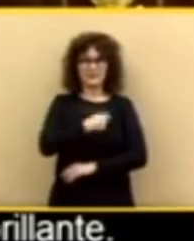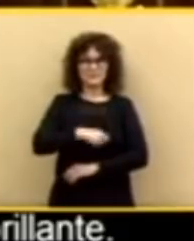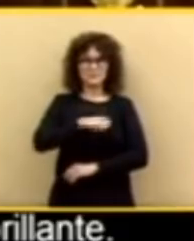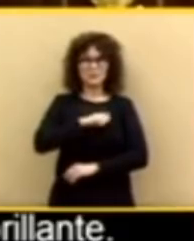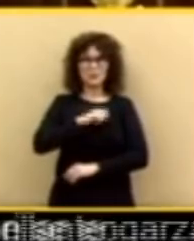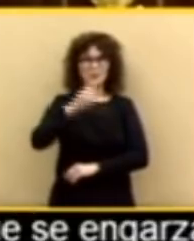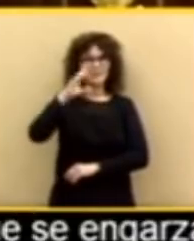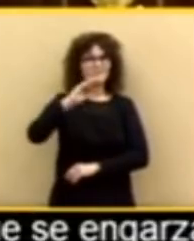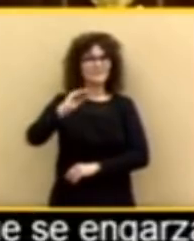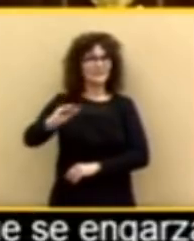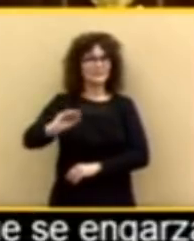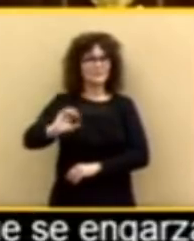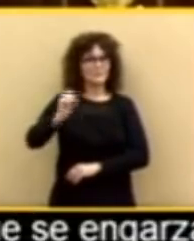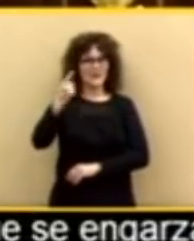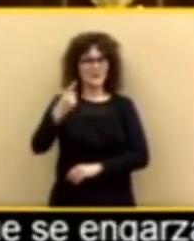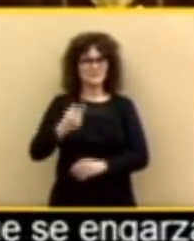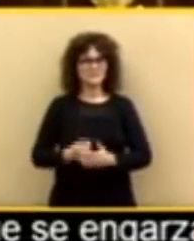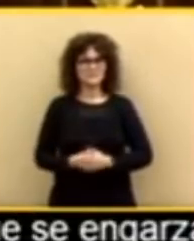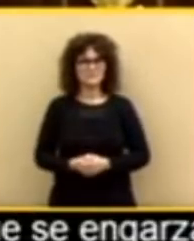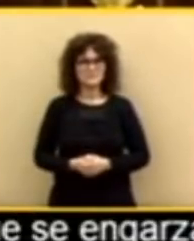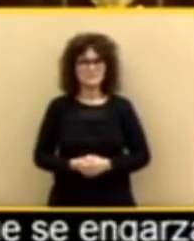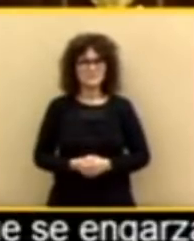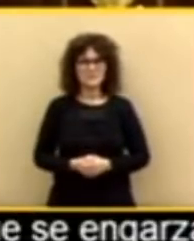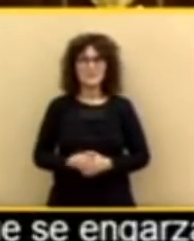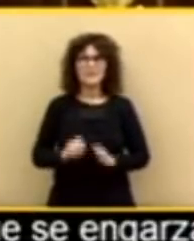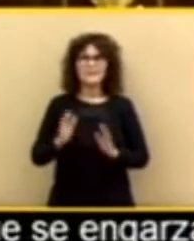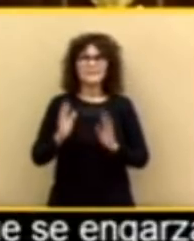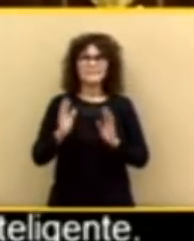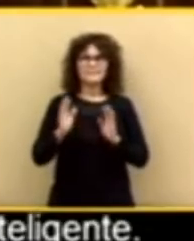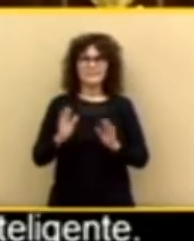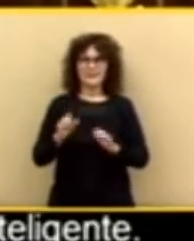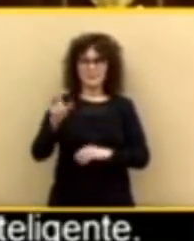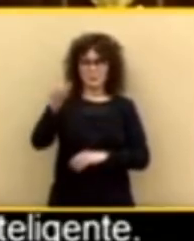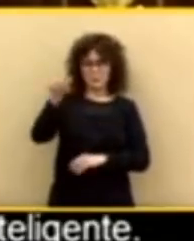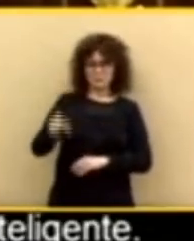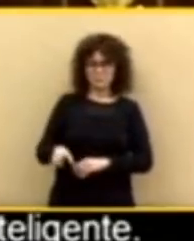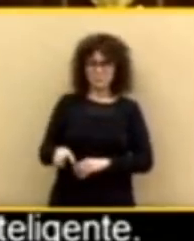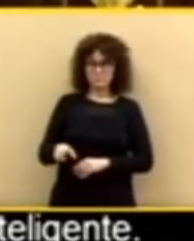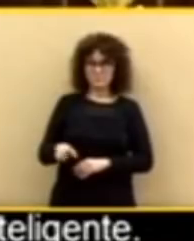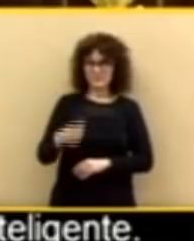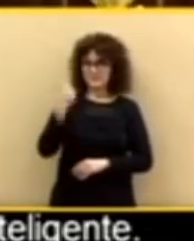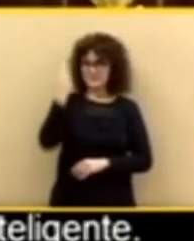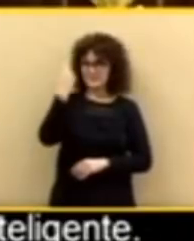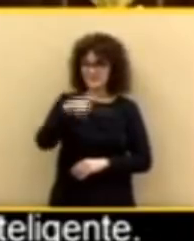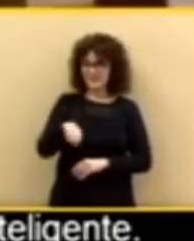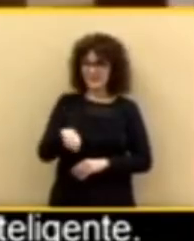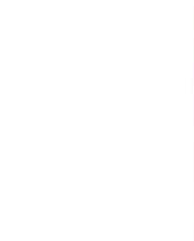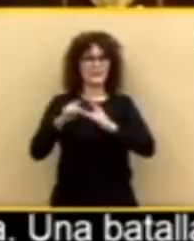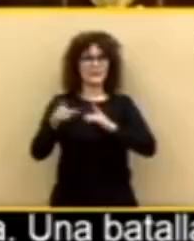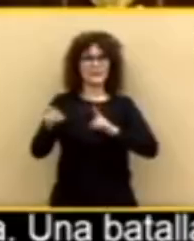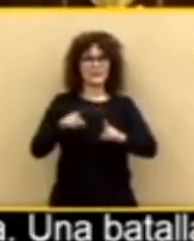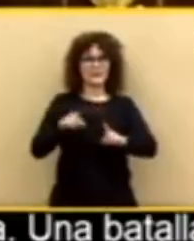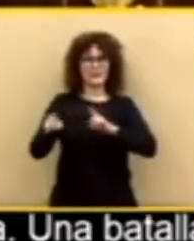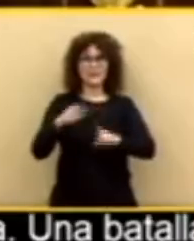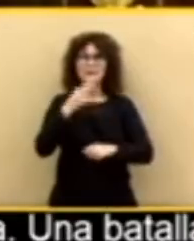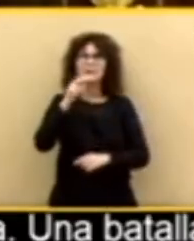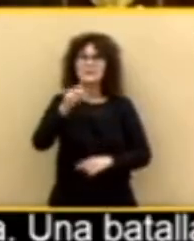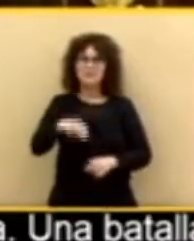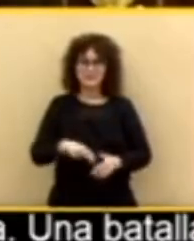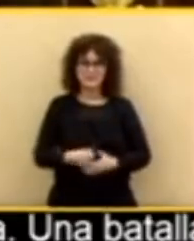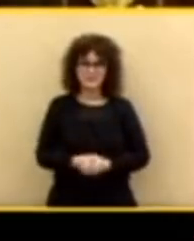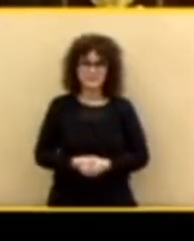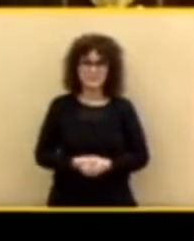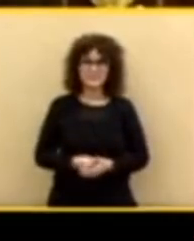una figura de la intelectualidad de la época de mucha altura. Importantísima. Mucha altura. Bueno, no hay historia del pensamiento conservador